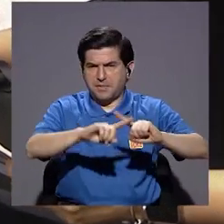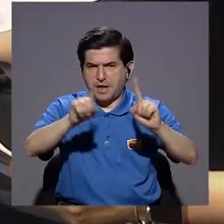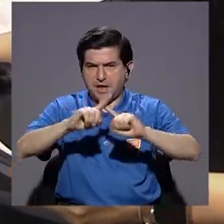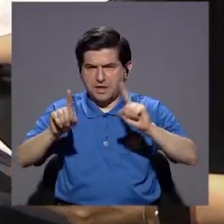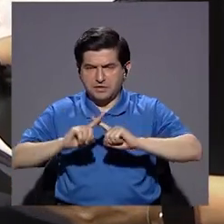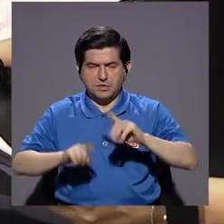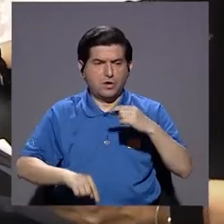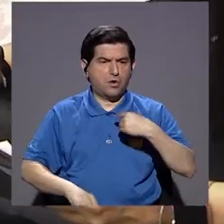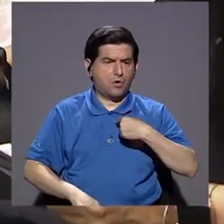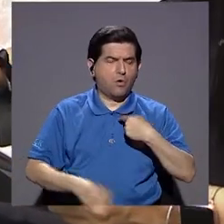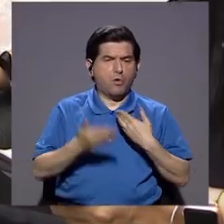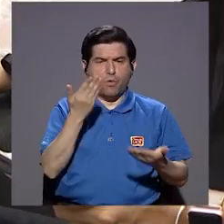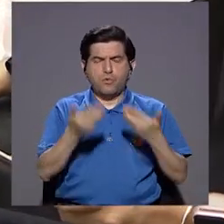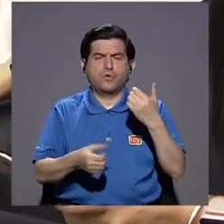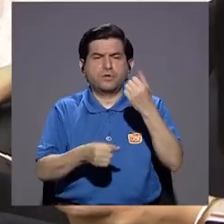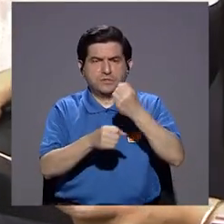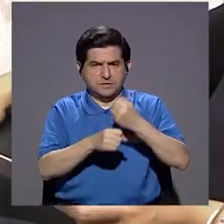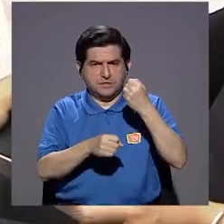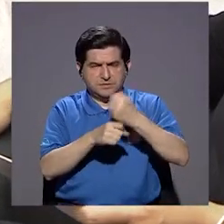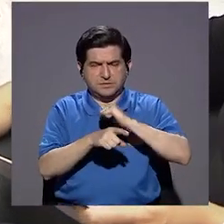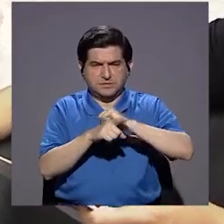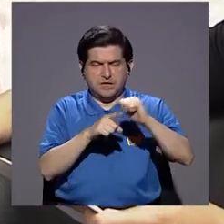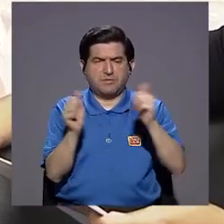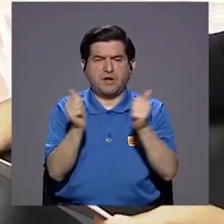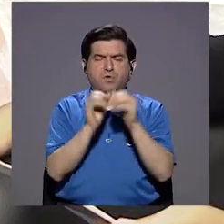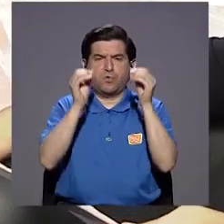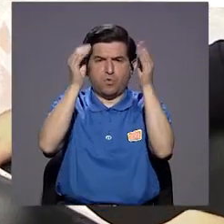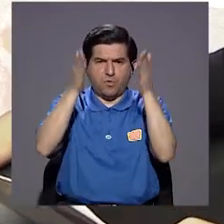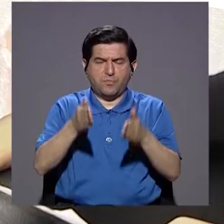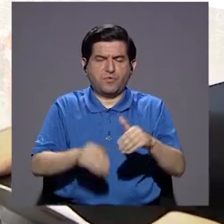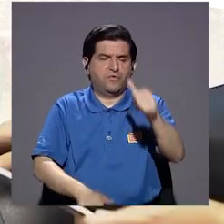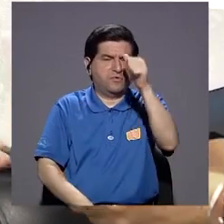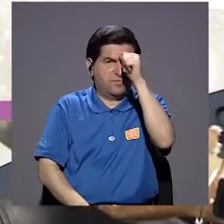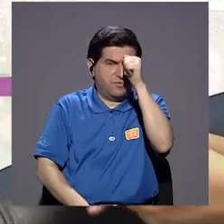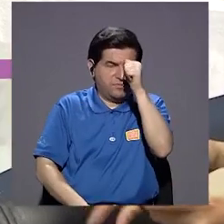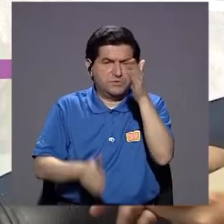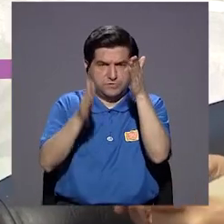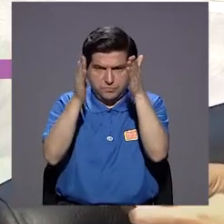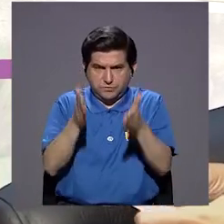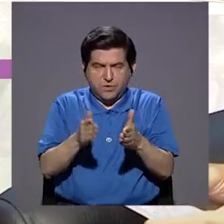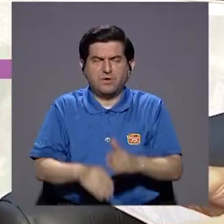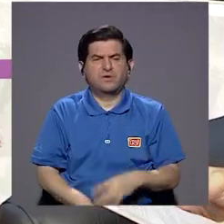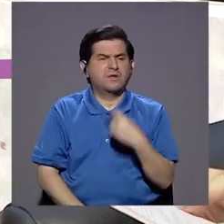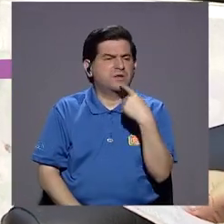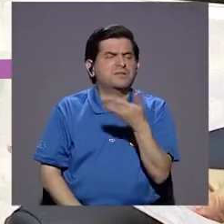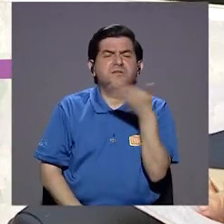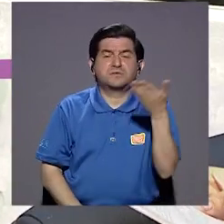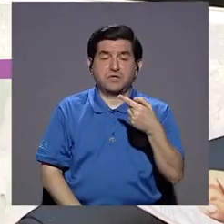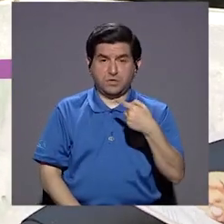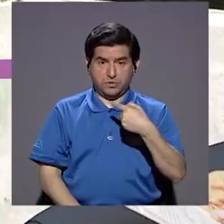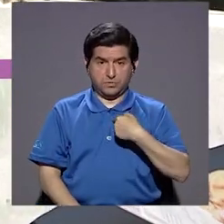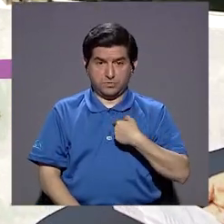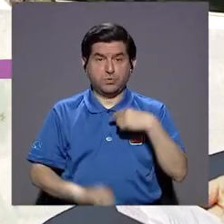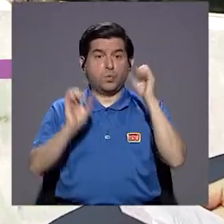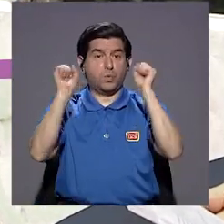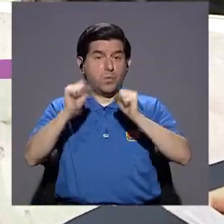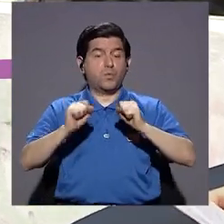entrenamientos así, o cuando uno hace una práctica también con algún maestro de la India o así, es que bueno,